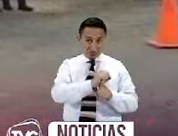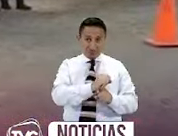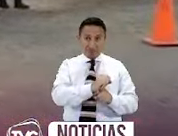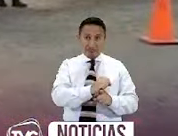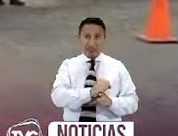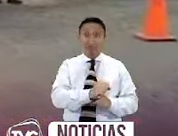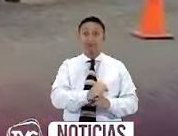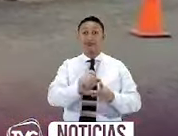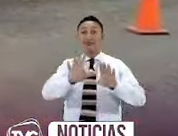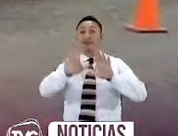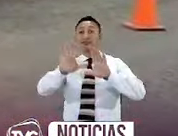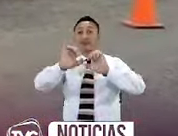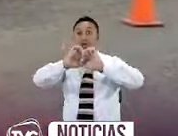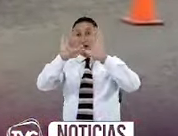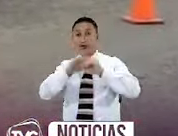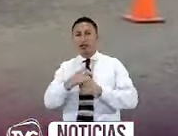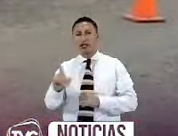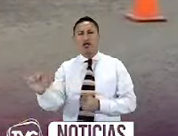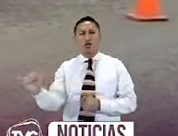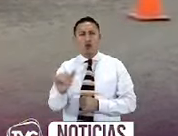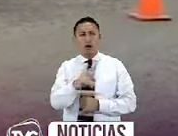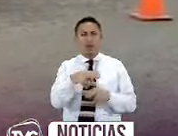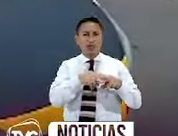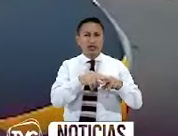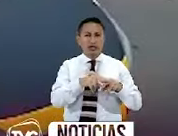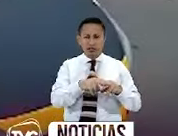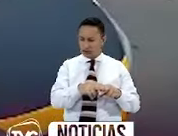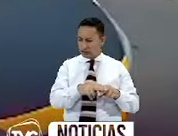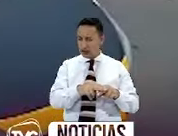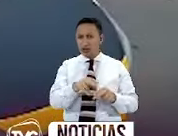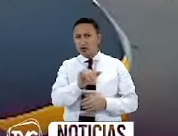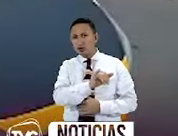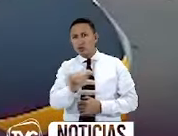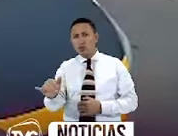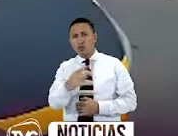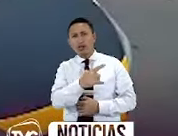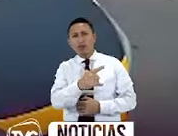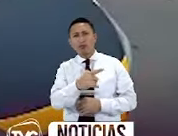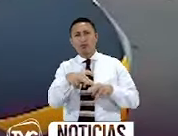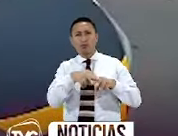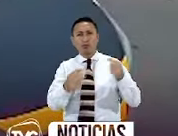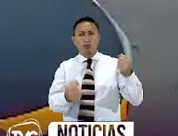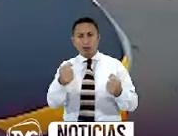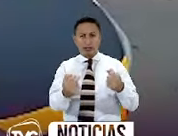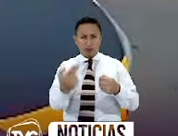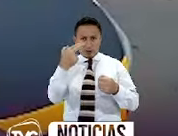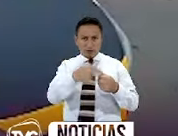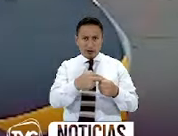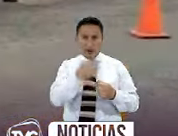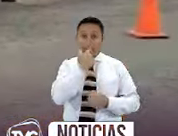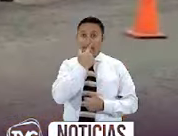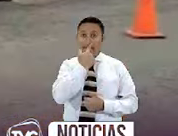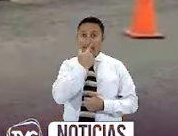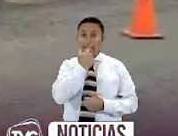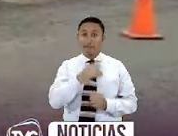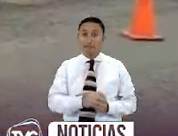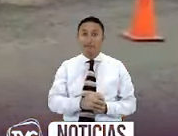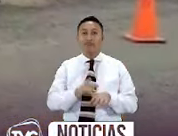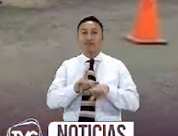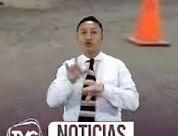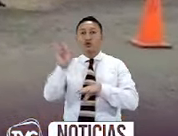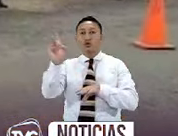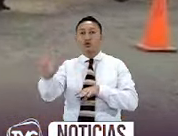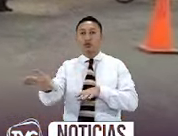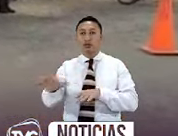mañana se localizó un vehículo con las mismas características del taxi que participó en el secuestro. Lo habían dejado abandonado